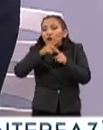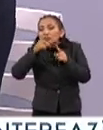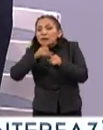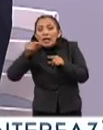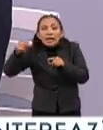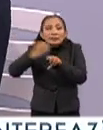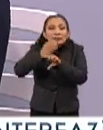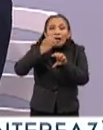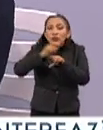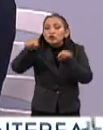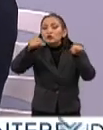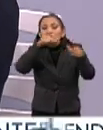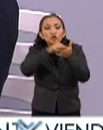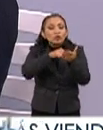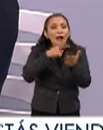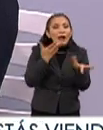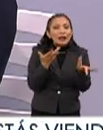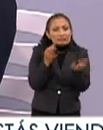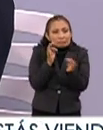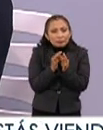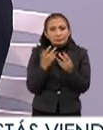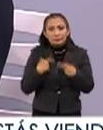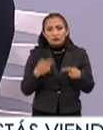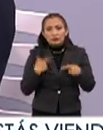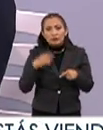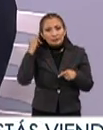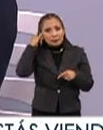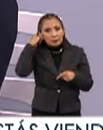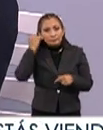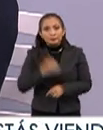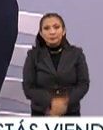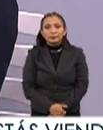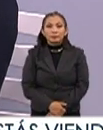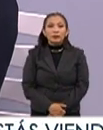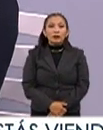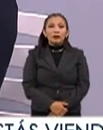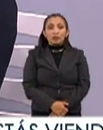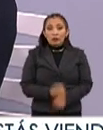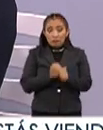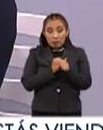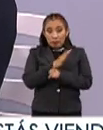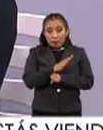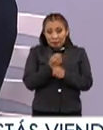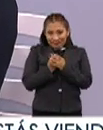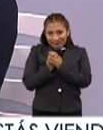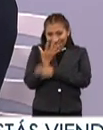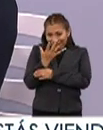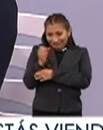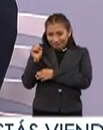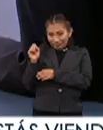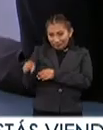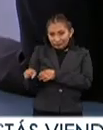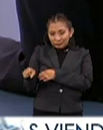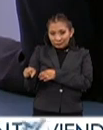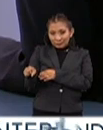son estos estados con mayores población indígena. Sí, la información nueva